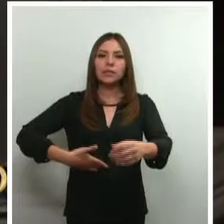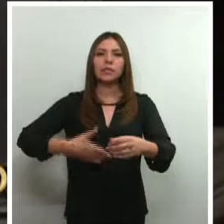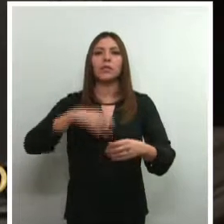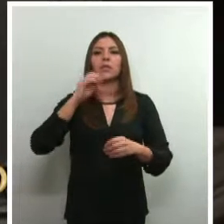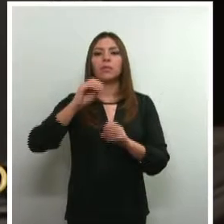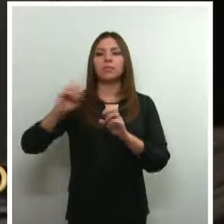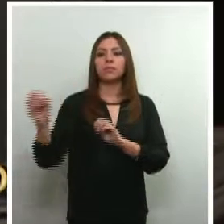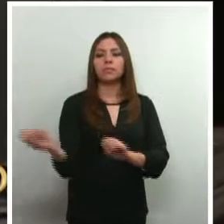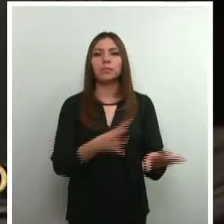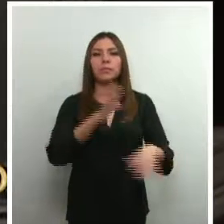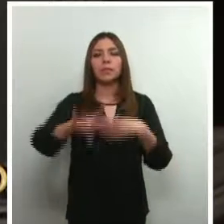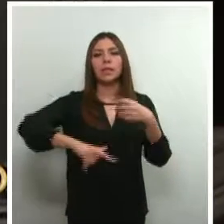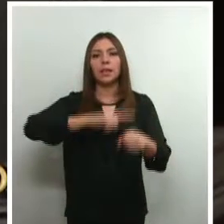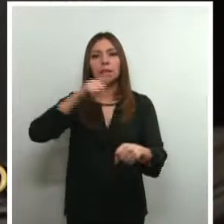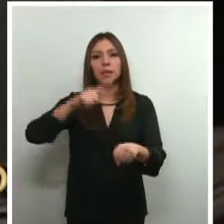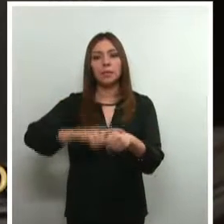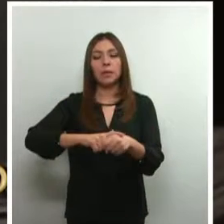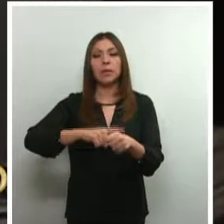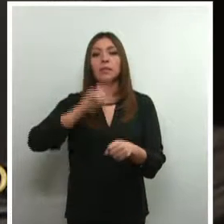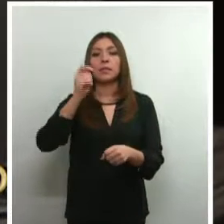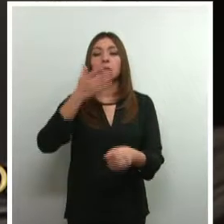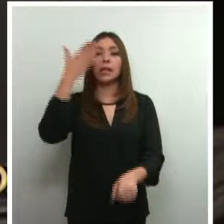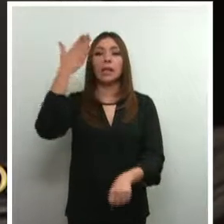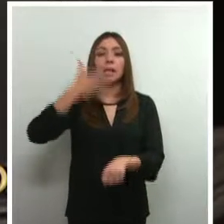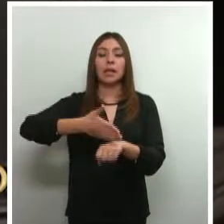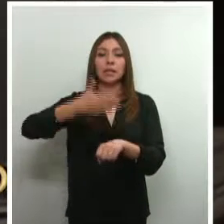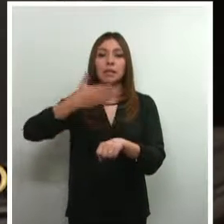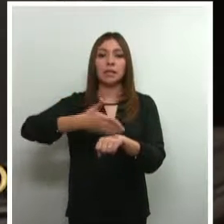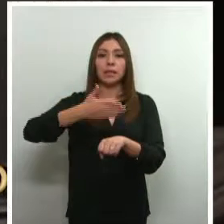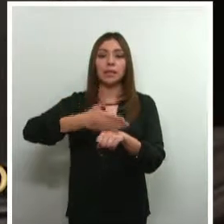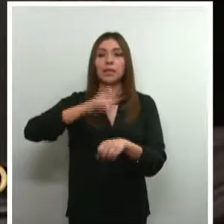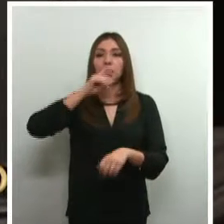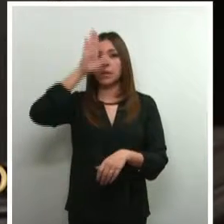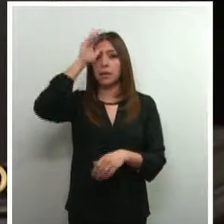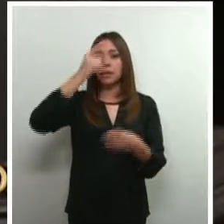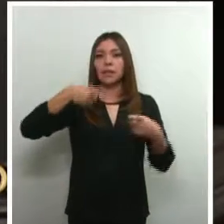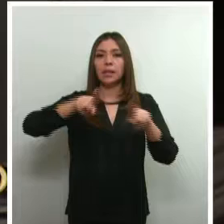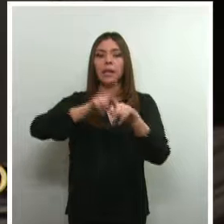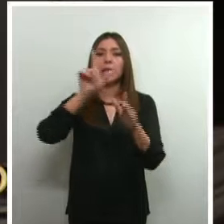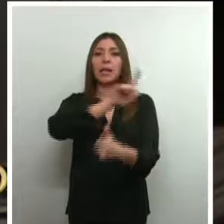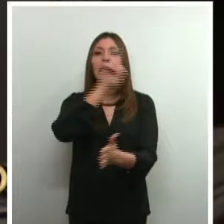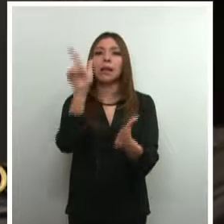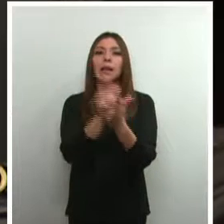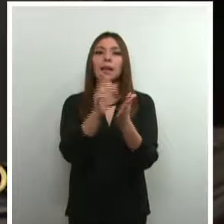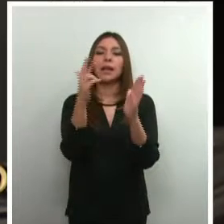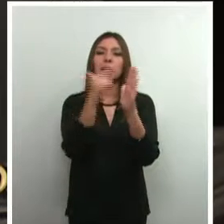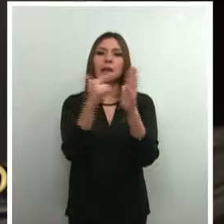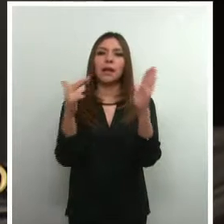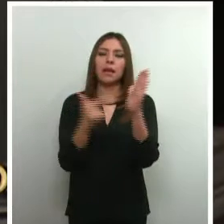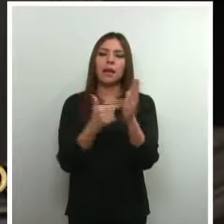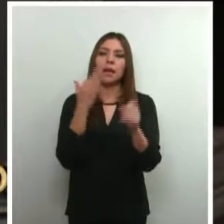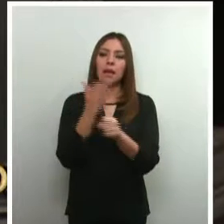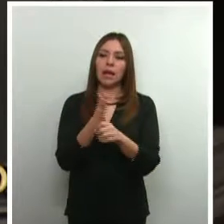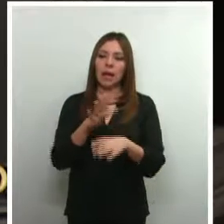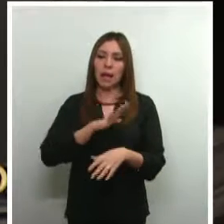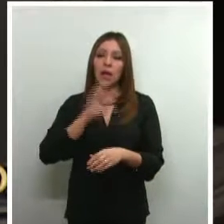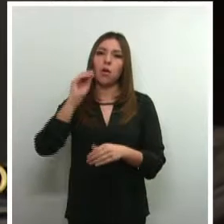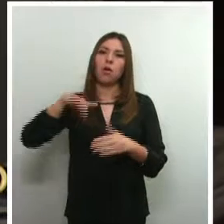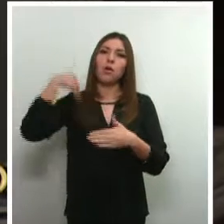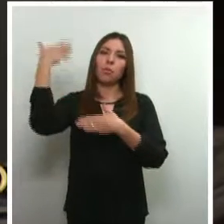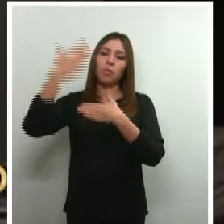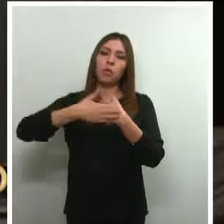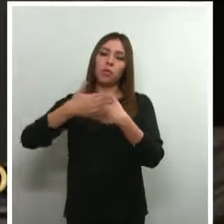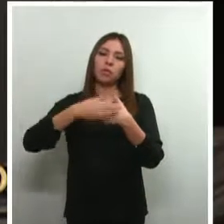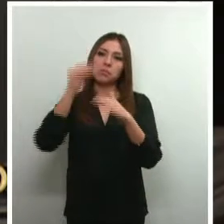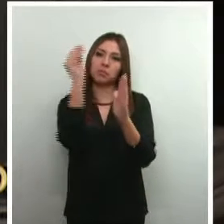y abandono de los animales se sancionará de conformidad con las leyes y reglamentos existentes o próximos a